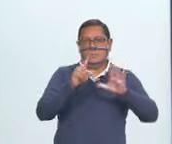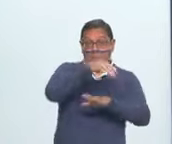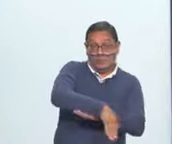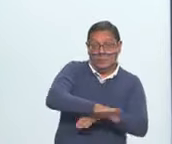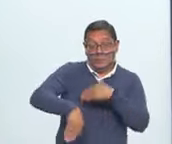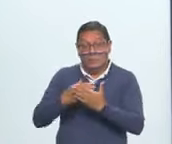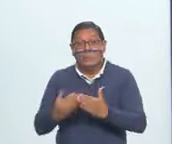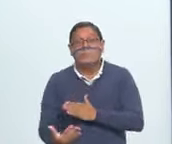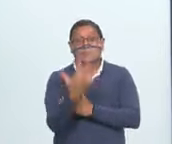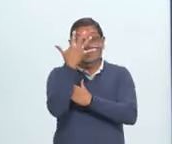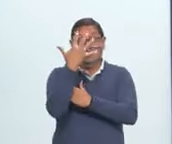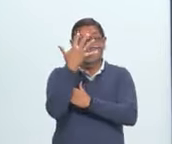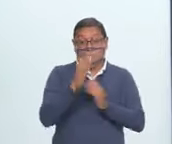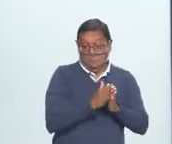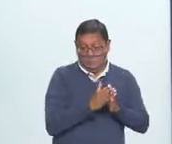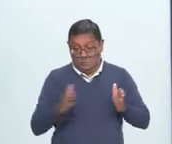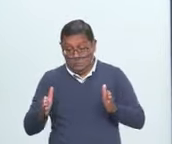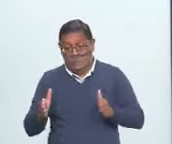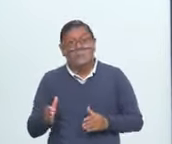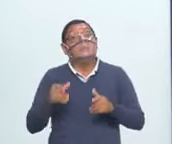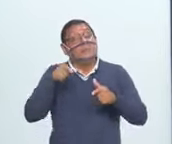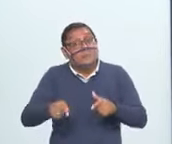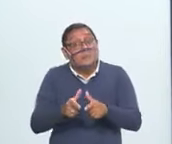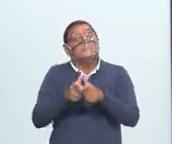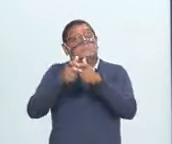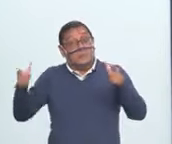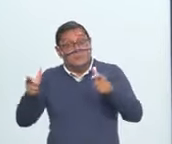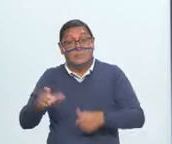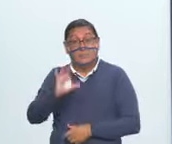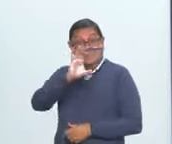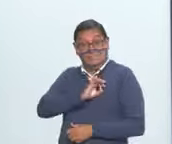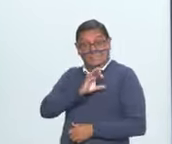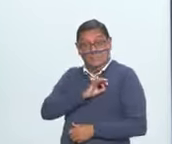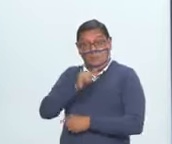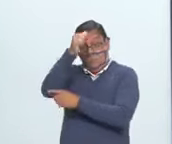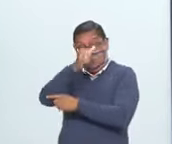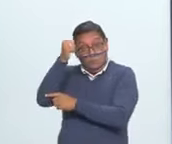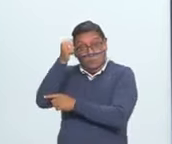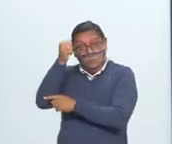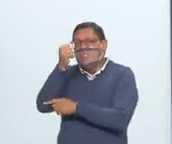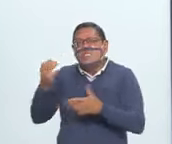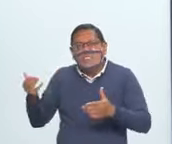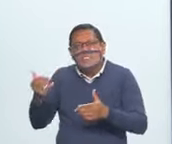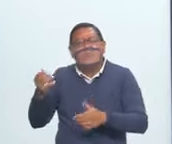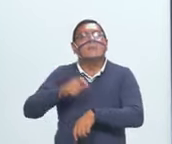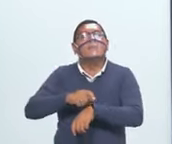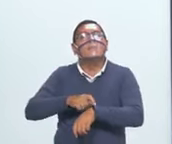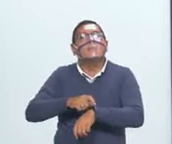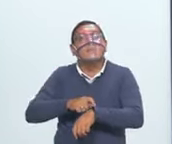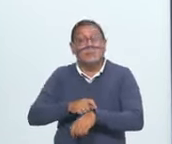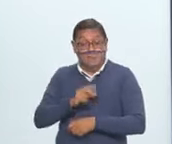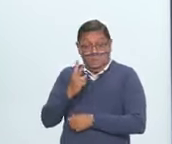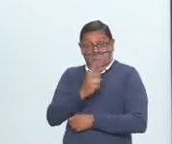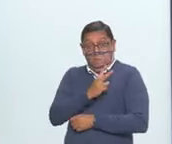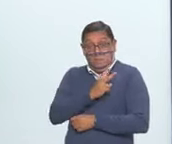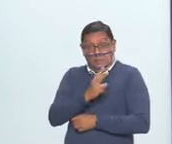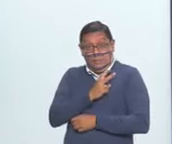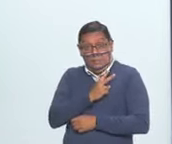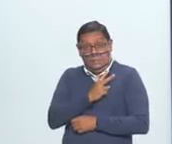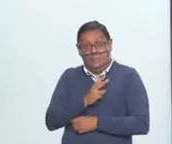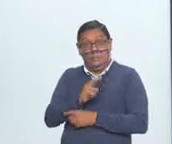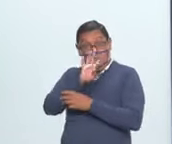Y ampliamos para este fin de semana el toque de queda. Arrancará el viernes 9